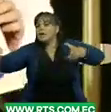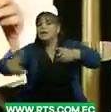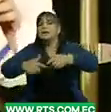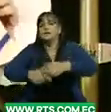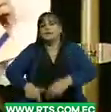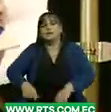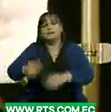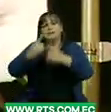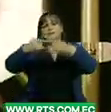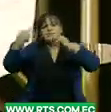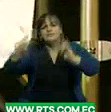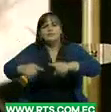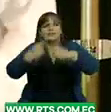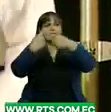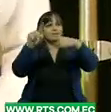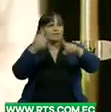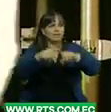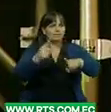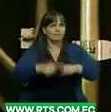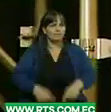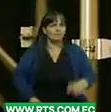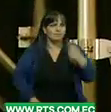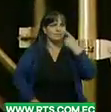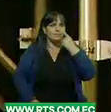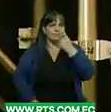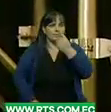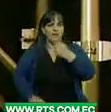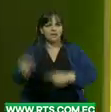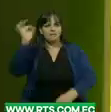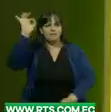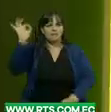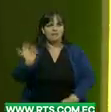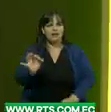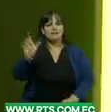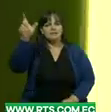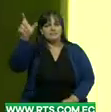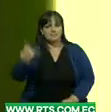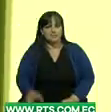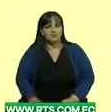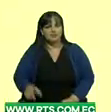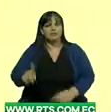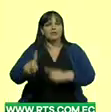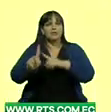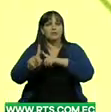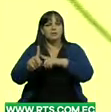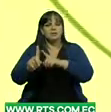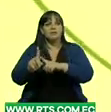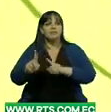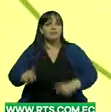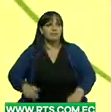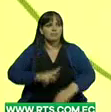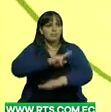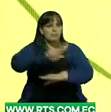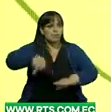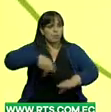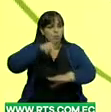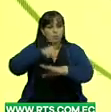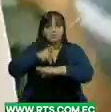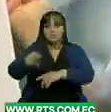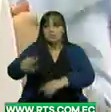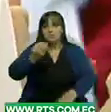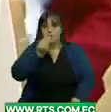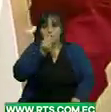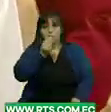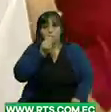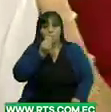competencia gastronómica más importante a nivel mundial, Florent Suplicson. Y los invito a todos los guayaquileños y a todos los